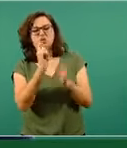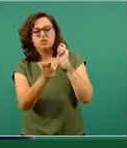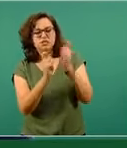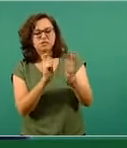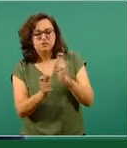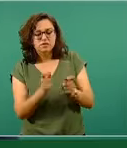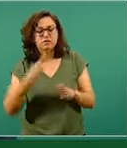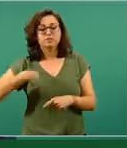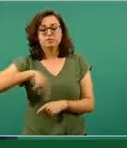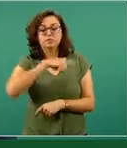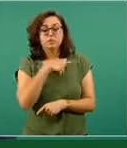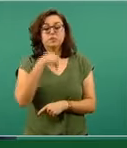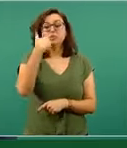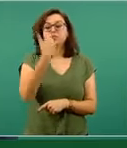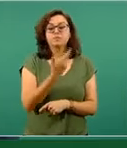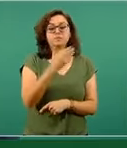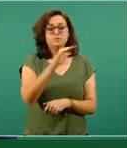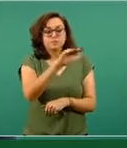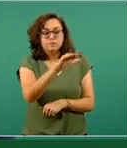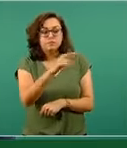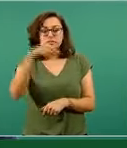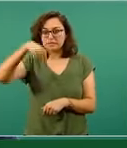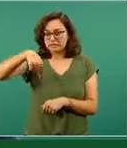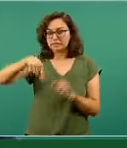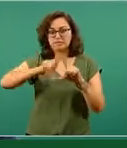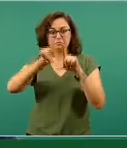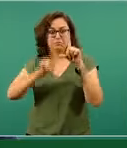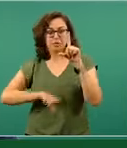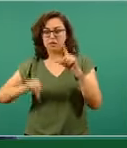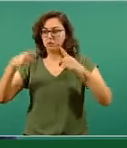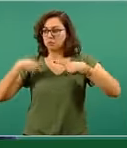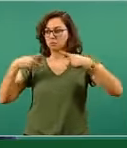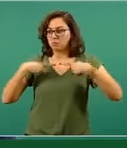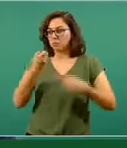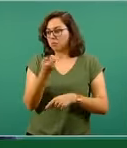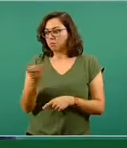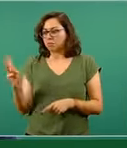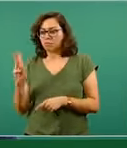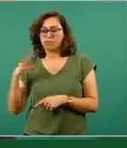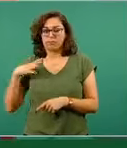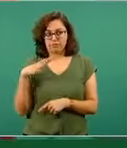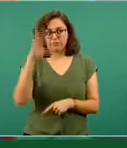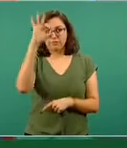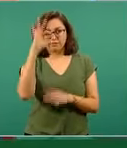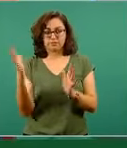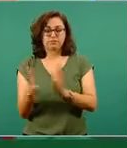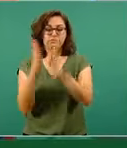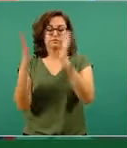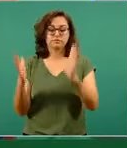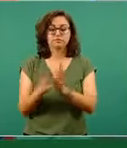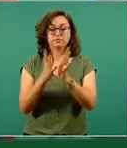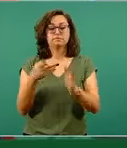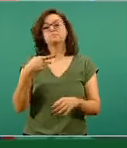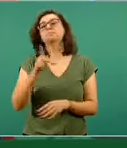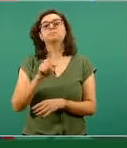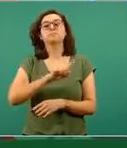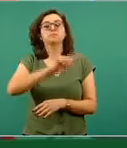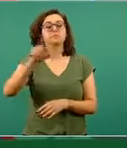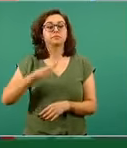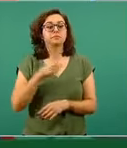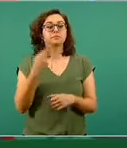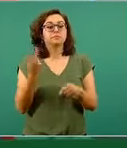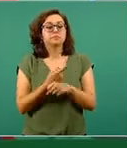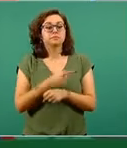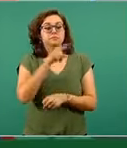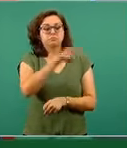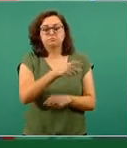algunos intentos de que en México participara en el ensayo clínico. Después ya la velocidad a la que iba avanzando